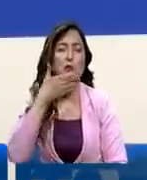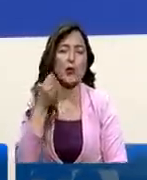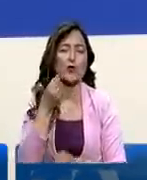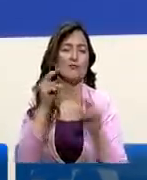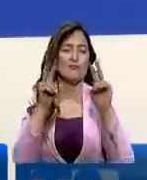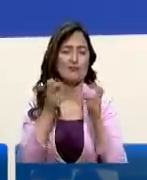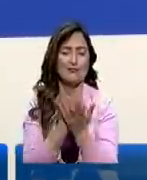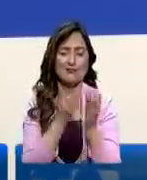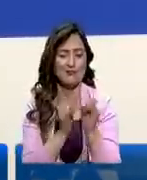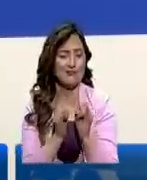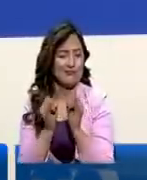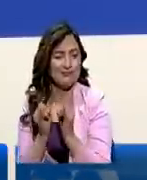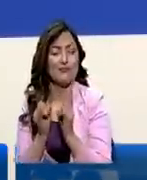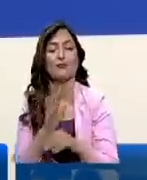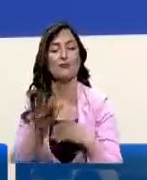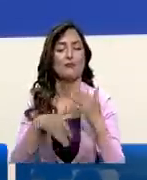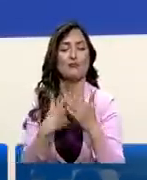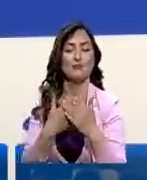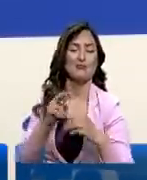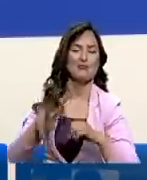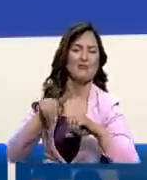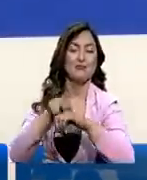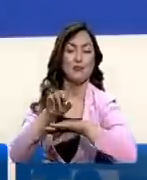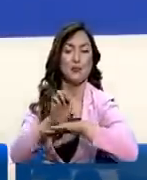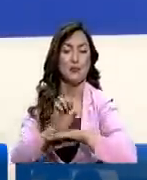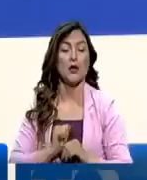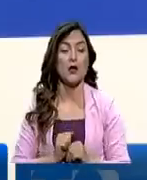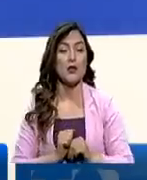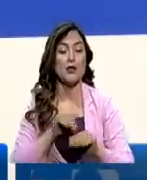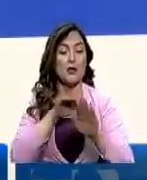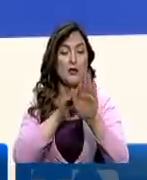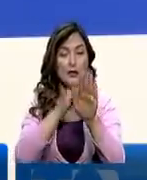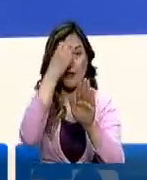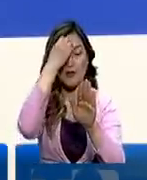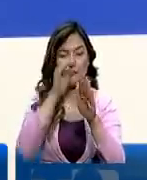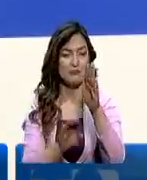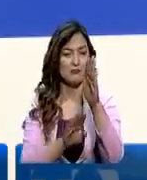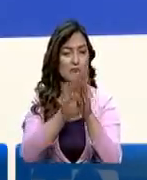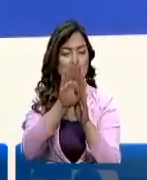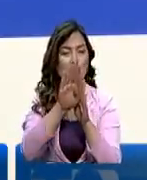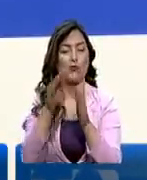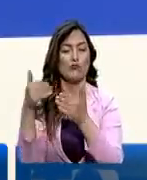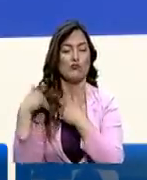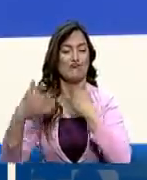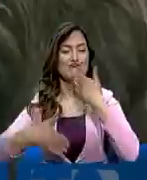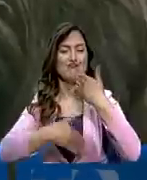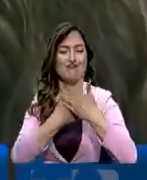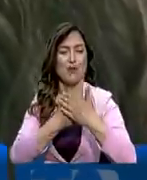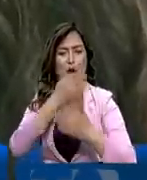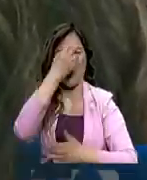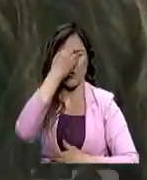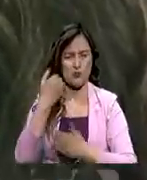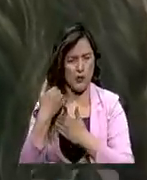esos casos. Entonces sabemos que apostar por la educación es una responsabilidad de todos, no solamente del sistema educativo formal.